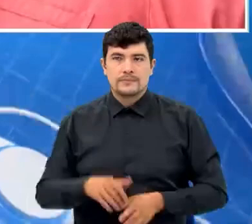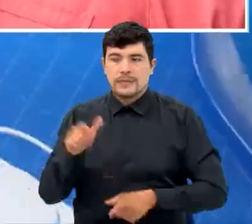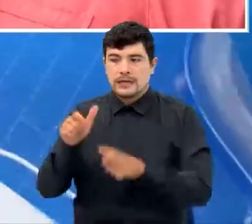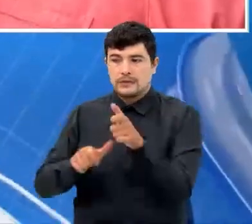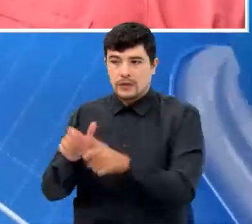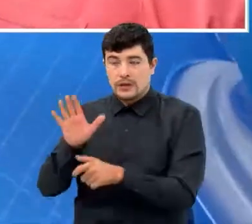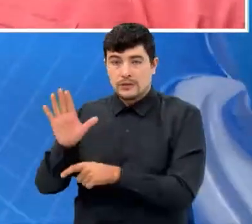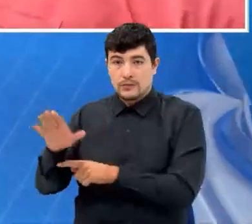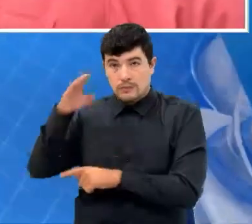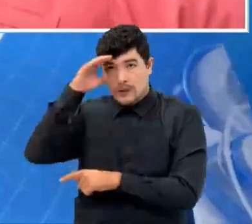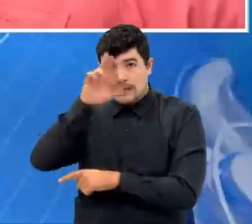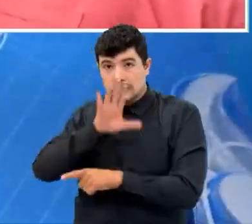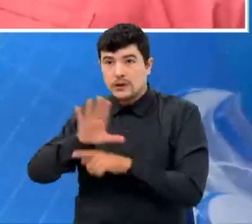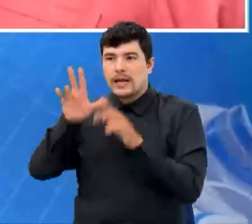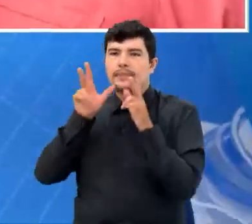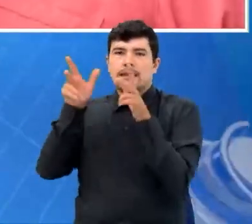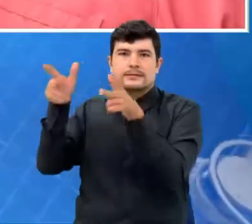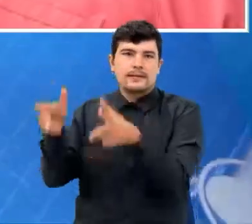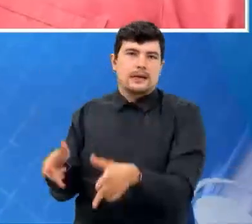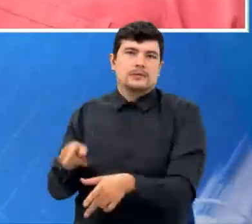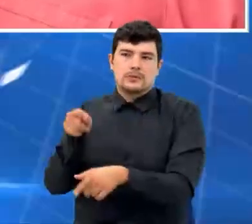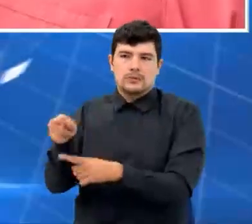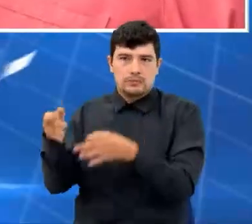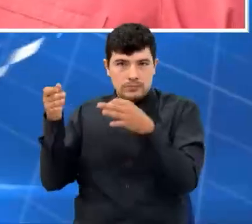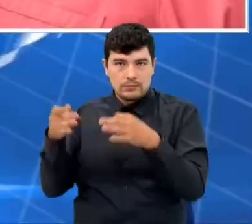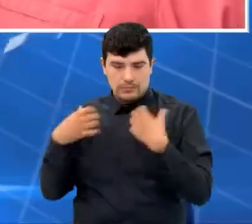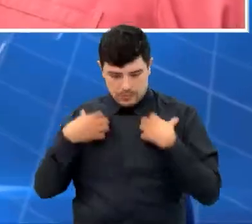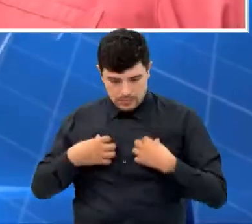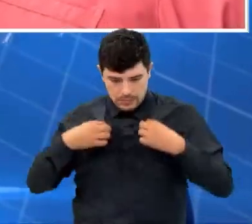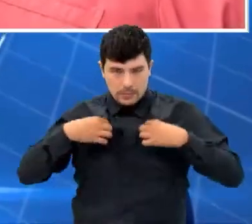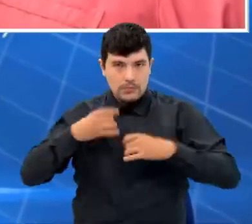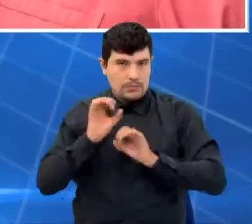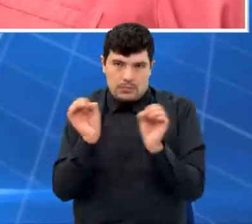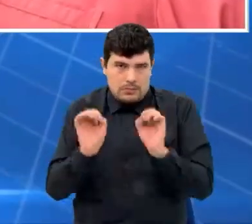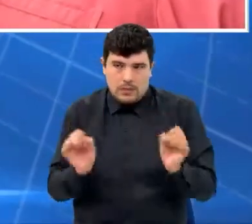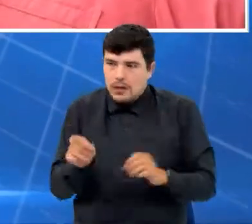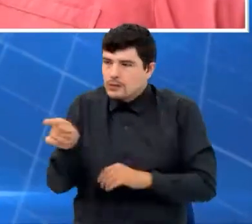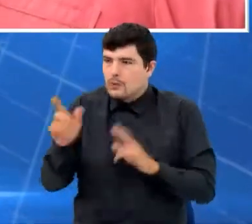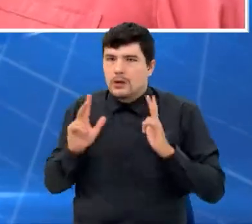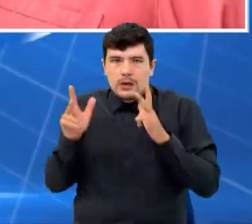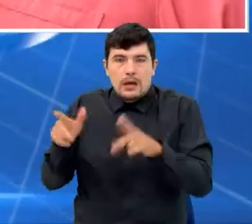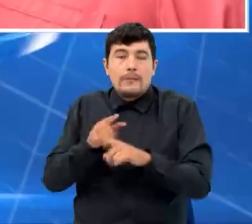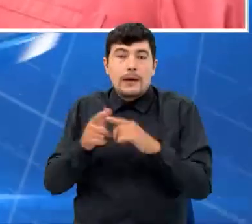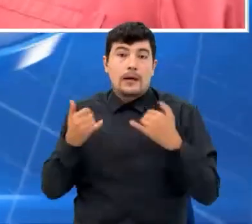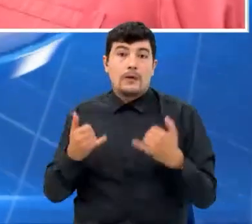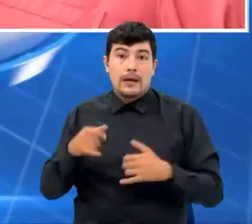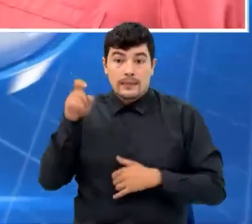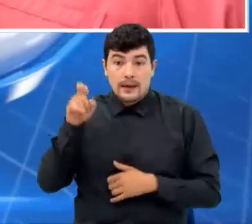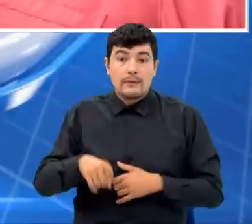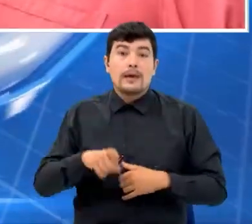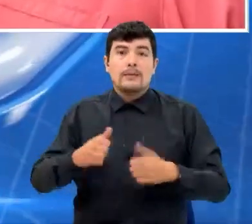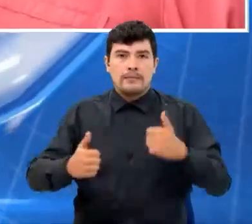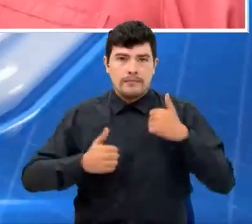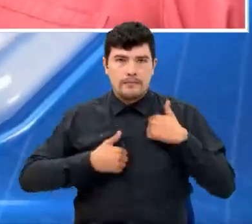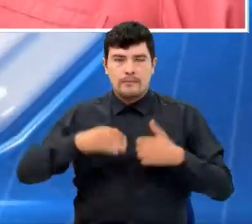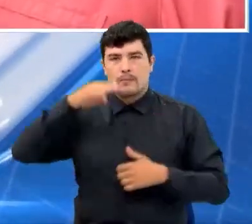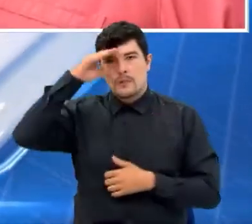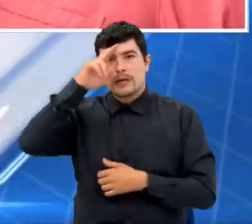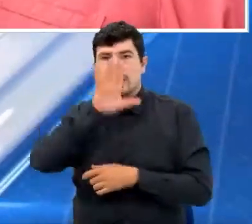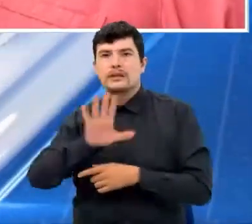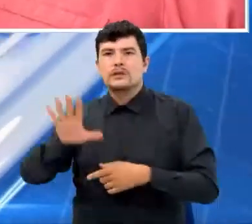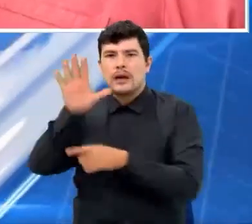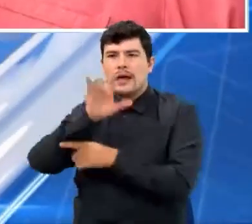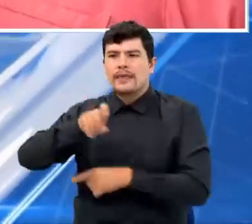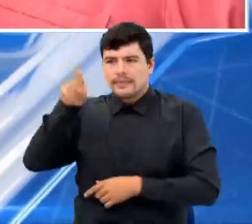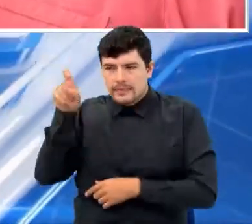¿De descanso? Entonces, igual manera la Policía Nacional, Ejército, están embestidos con esa calidad. Ellos, hasta